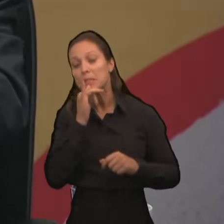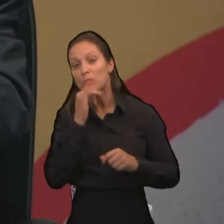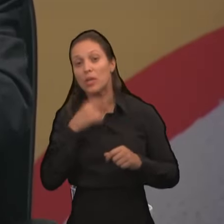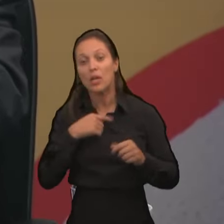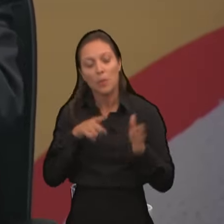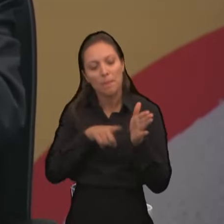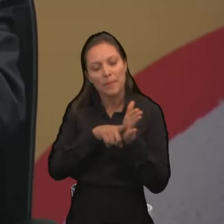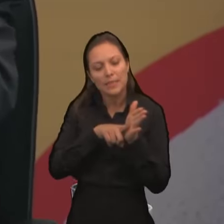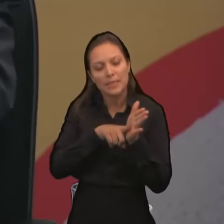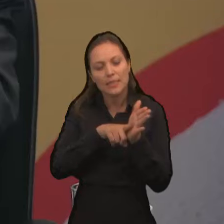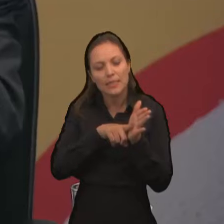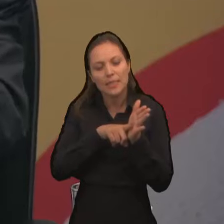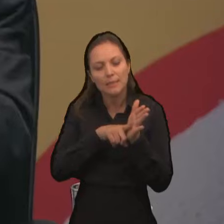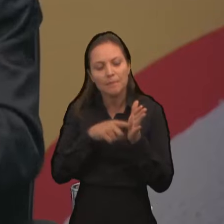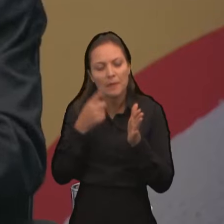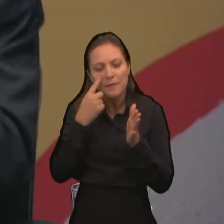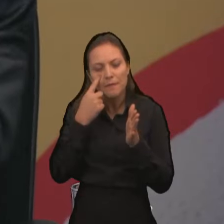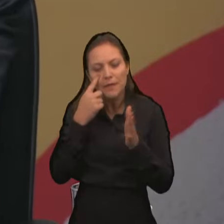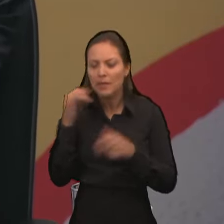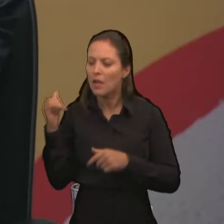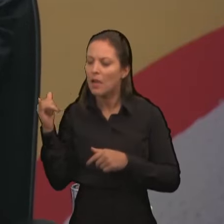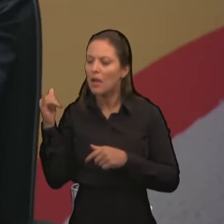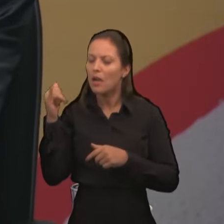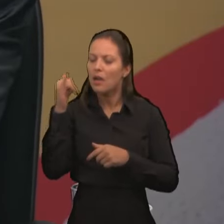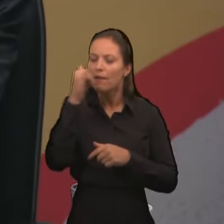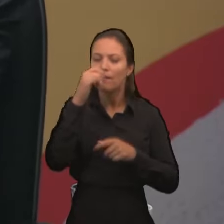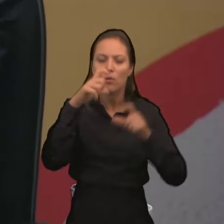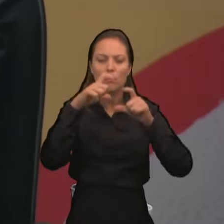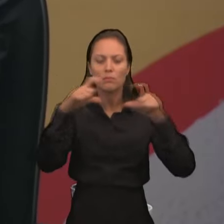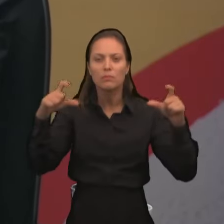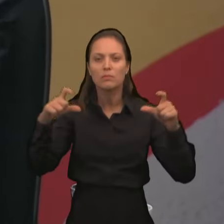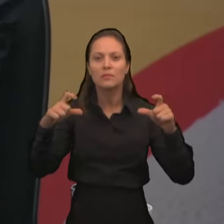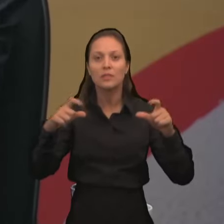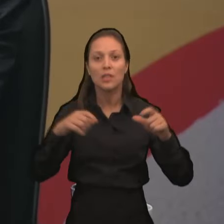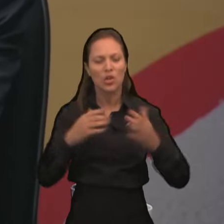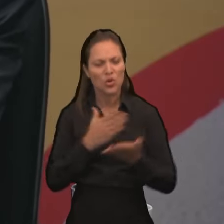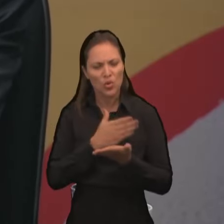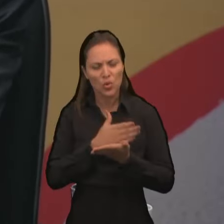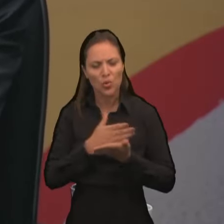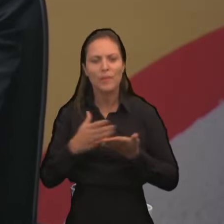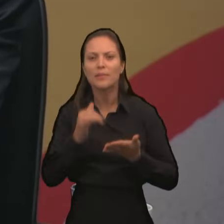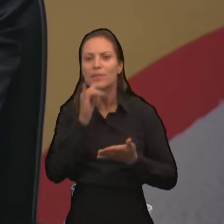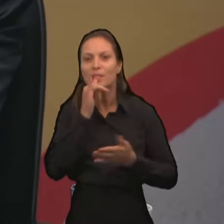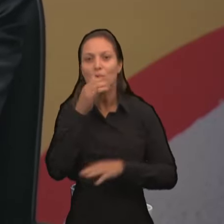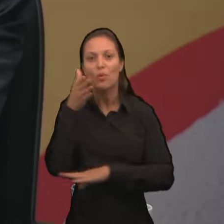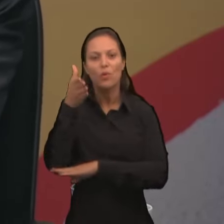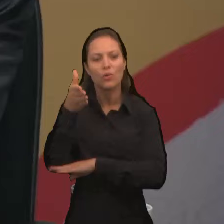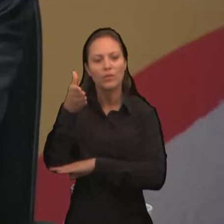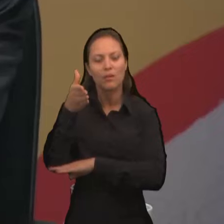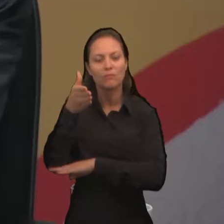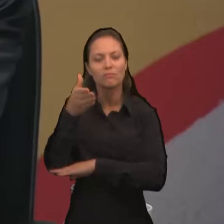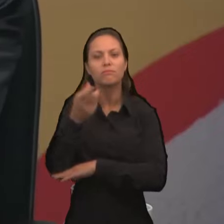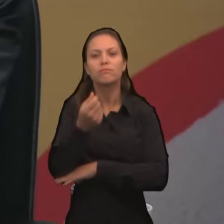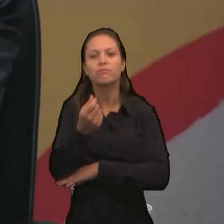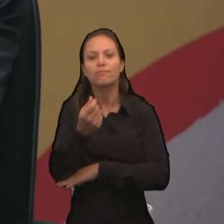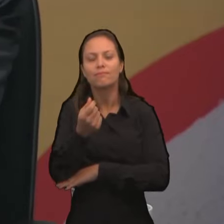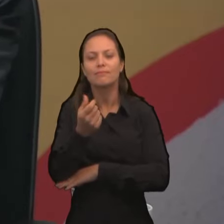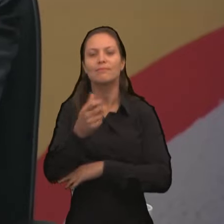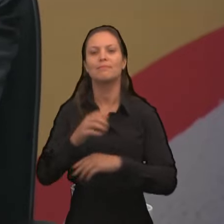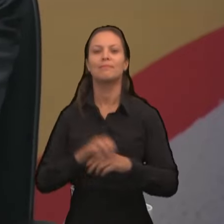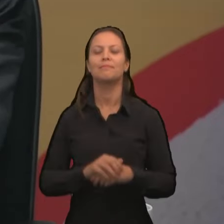yo busco un precio de pasaje en San Pablo, en mi Internet empiezan a aparecer anuncios de hoteles en San